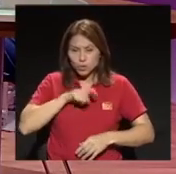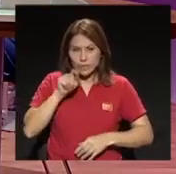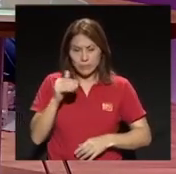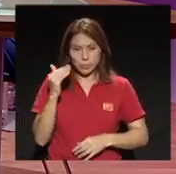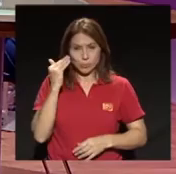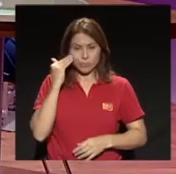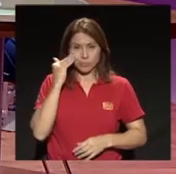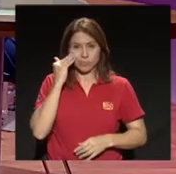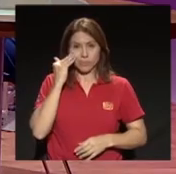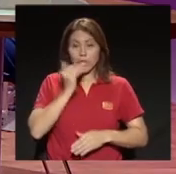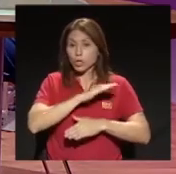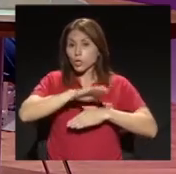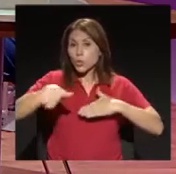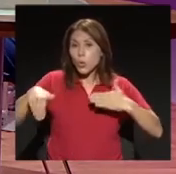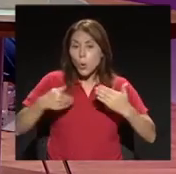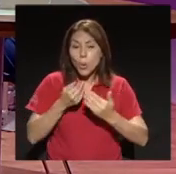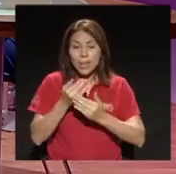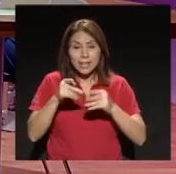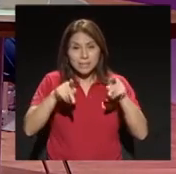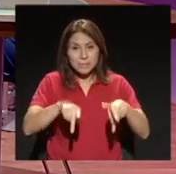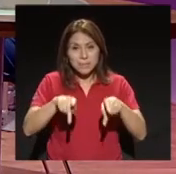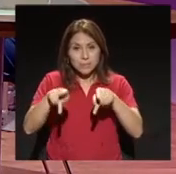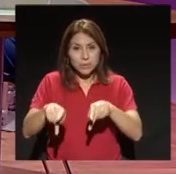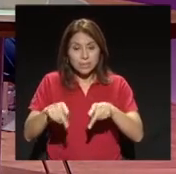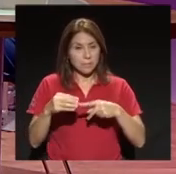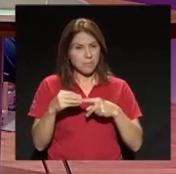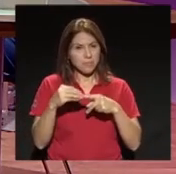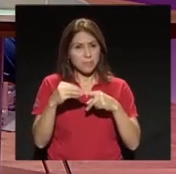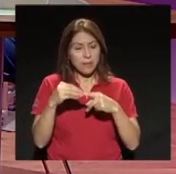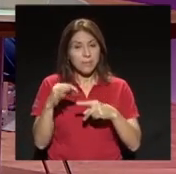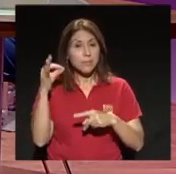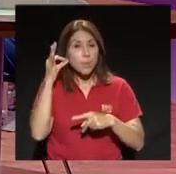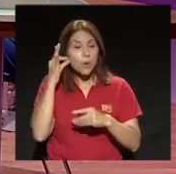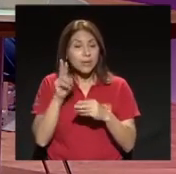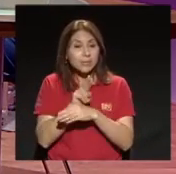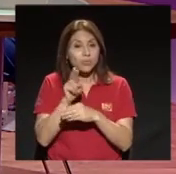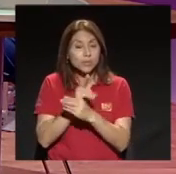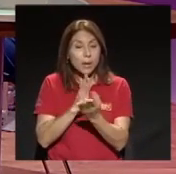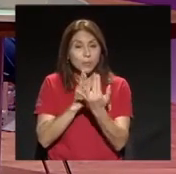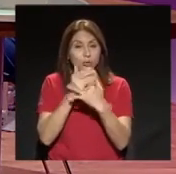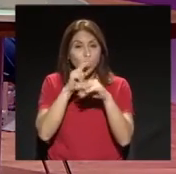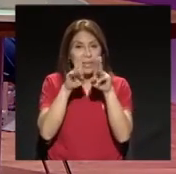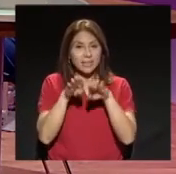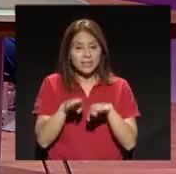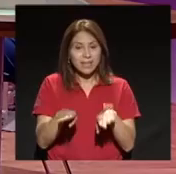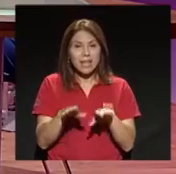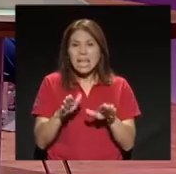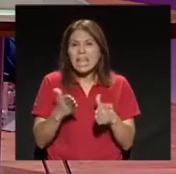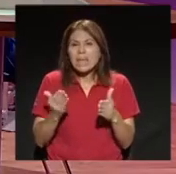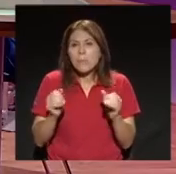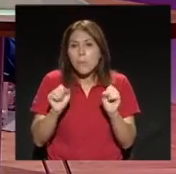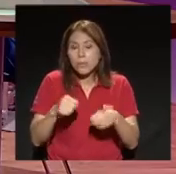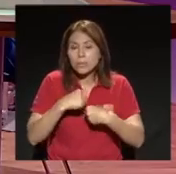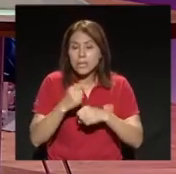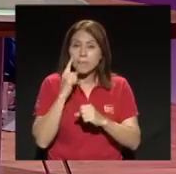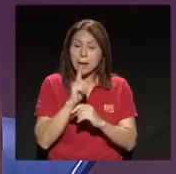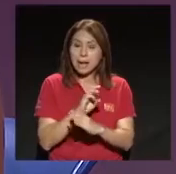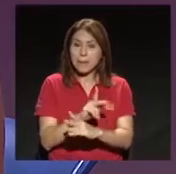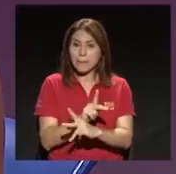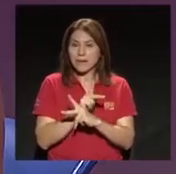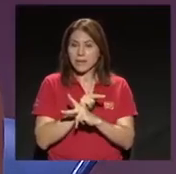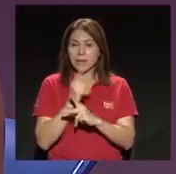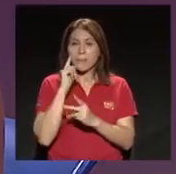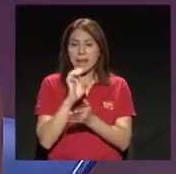cuenta todas las personas y principalmente las mujeres que usamos la red para prevenir, para evitar, para que esto no nos ocurra?